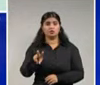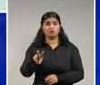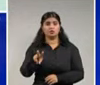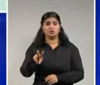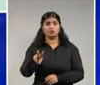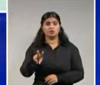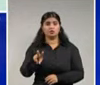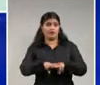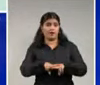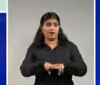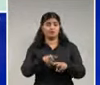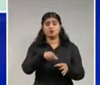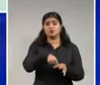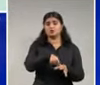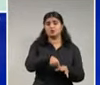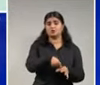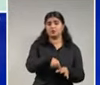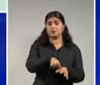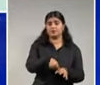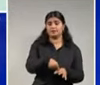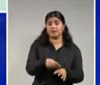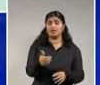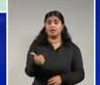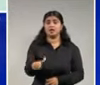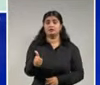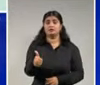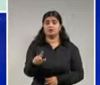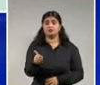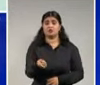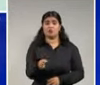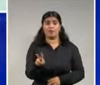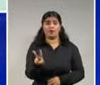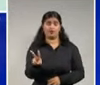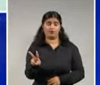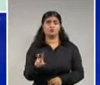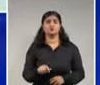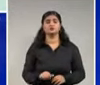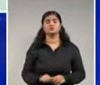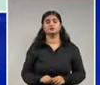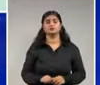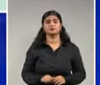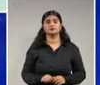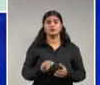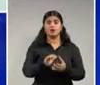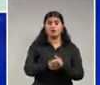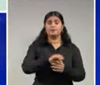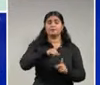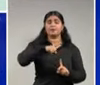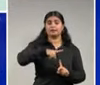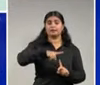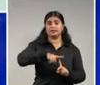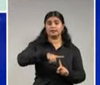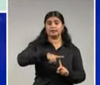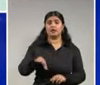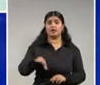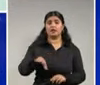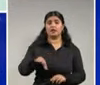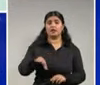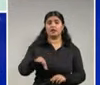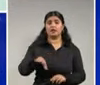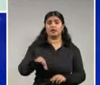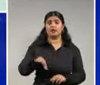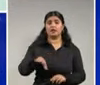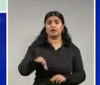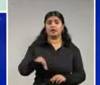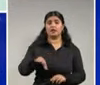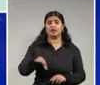Habana y el municipio especial con el 10,2%, y Matanzas el 8,3%, Villa Clara el 6%.